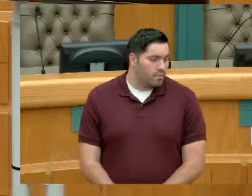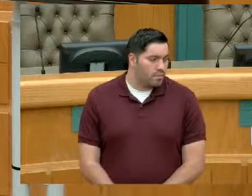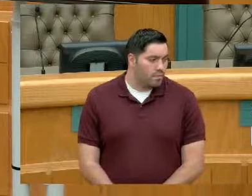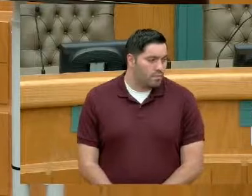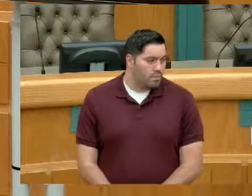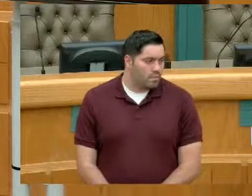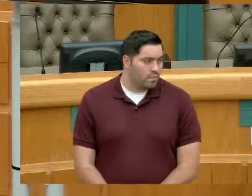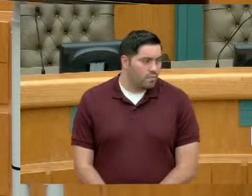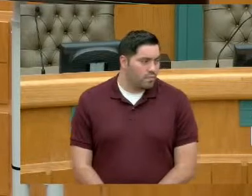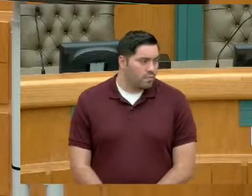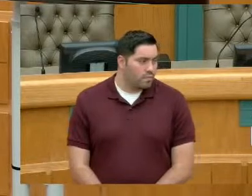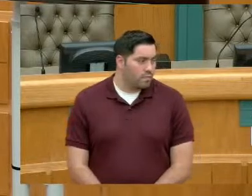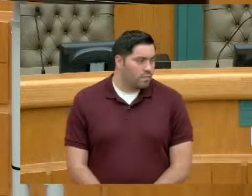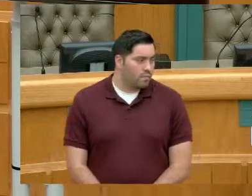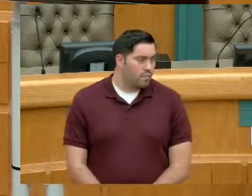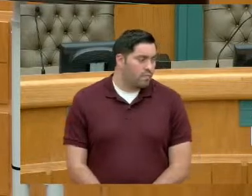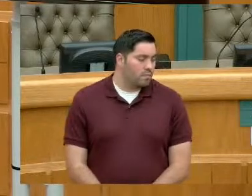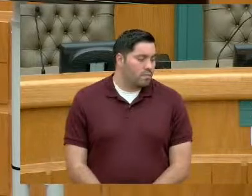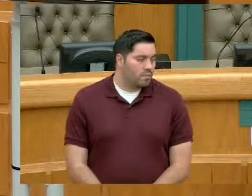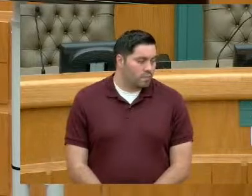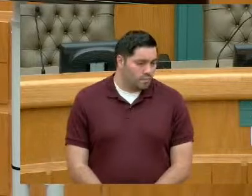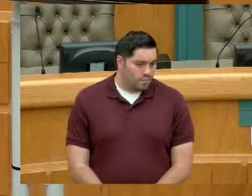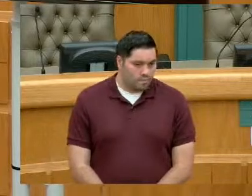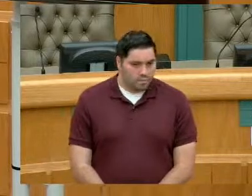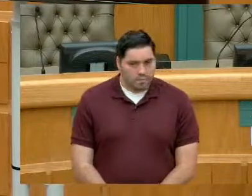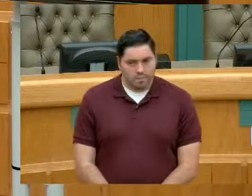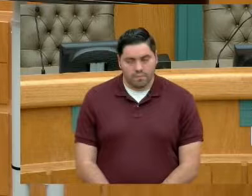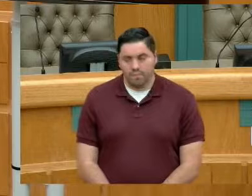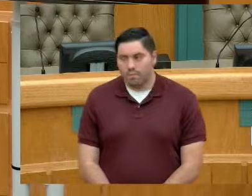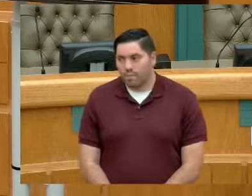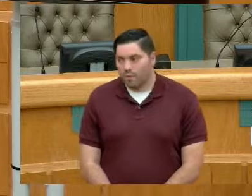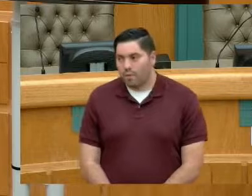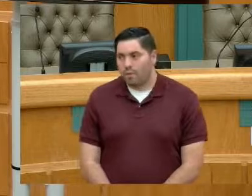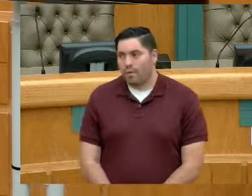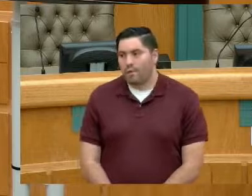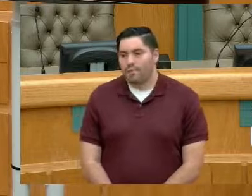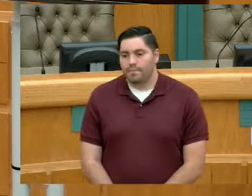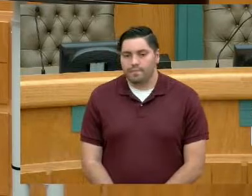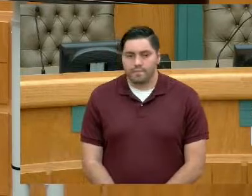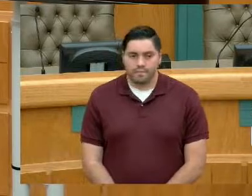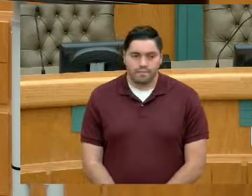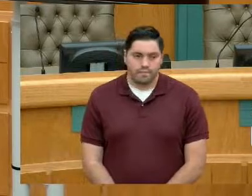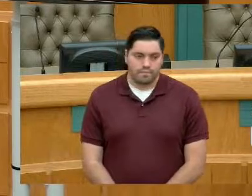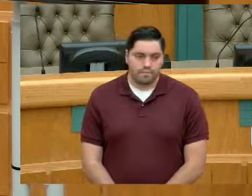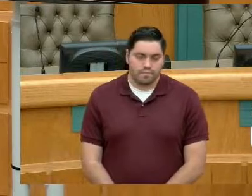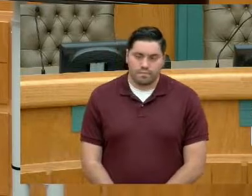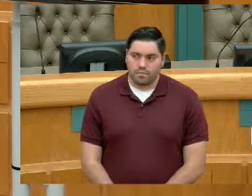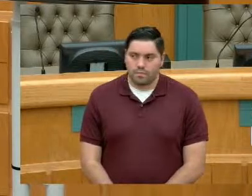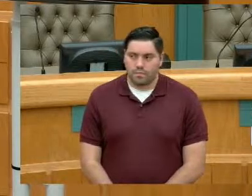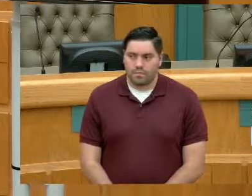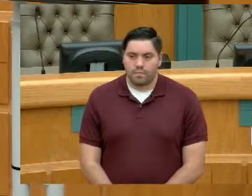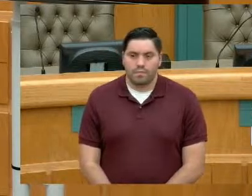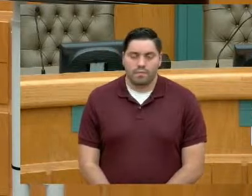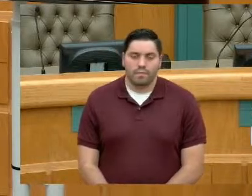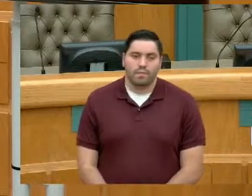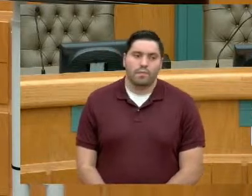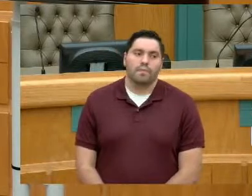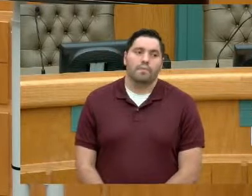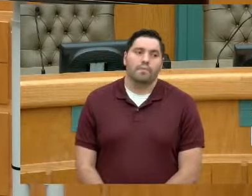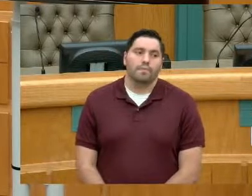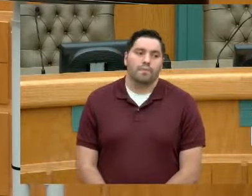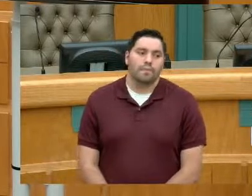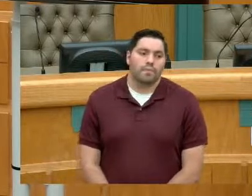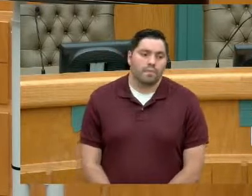manos, distanciarse socialmente, desinfectar áreas comúnmente tocadas y no infectarse al tocarse los ojos, la nariz o la boca con las